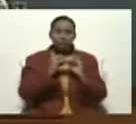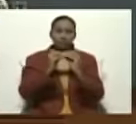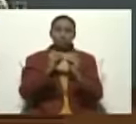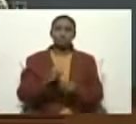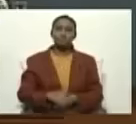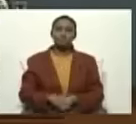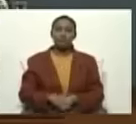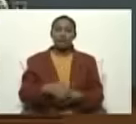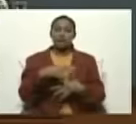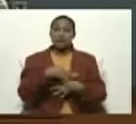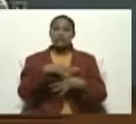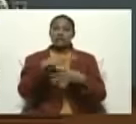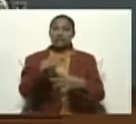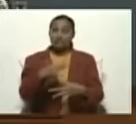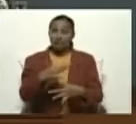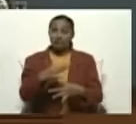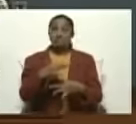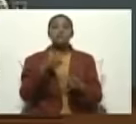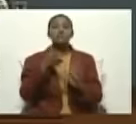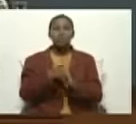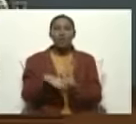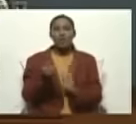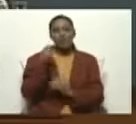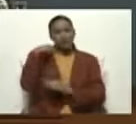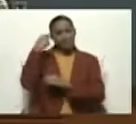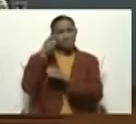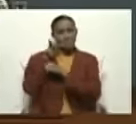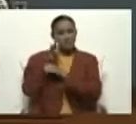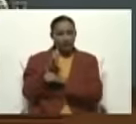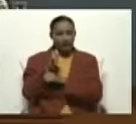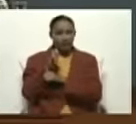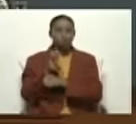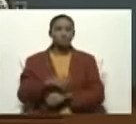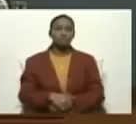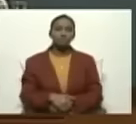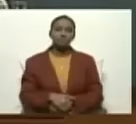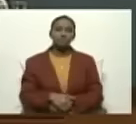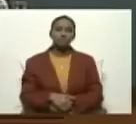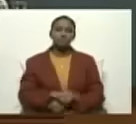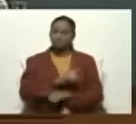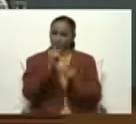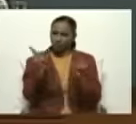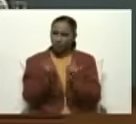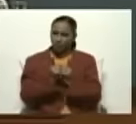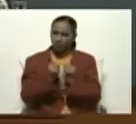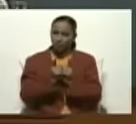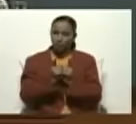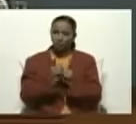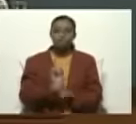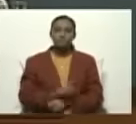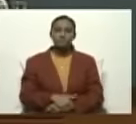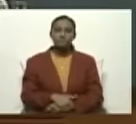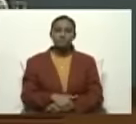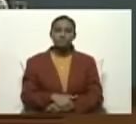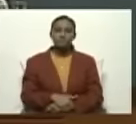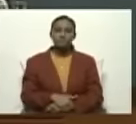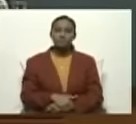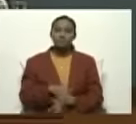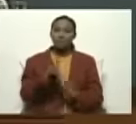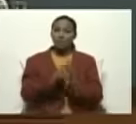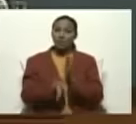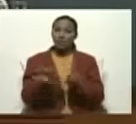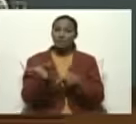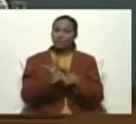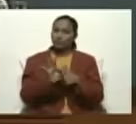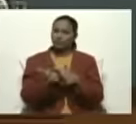este video, que ciertamente es una síntesis, sabemos, y cada vez que nos encontramos con los funcionarios que hoy tienen la responsabilidad